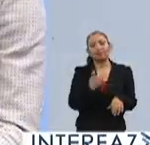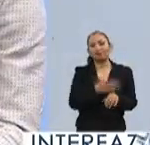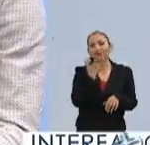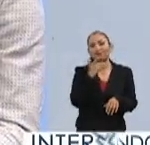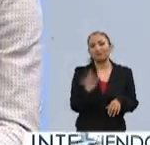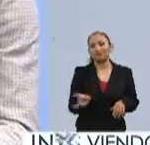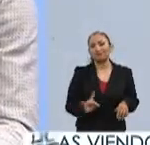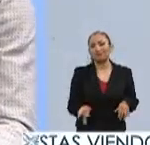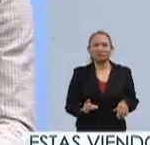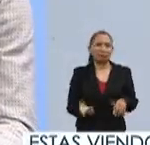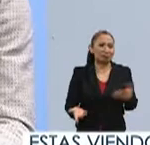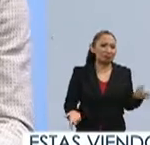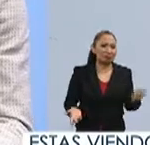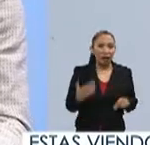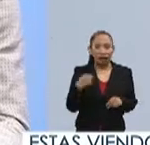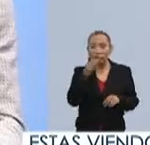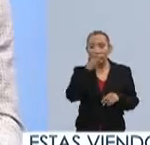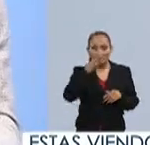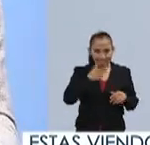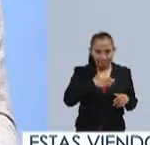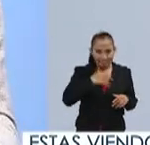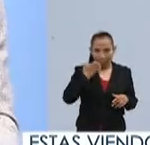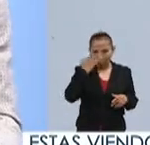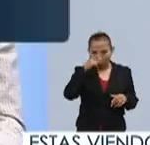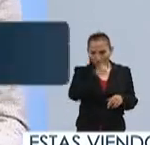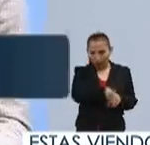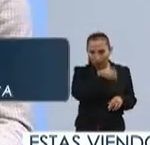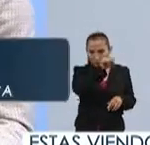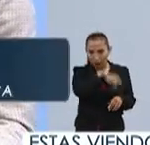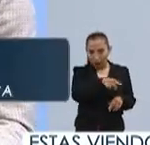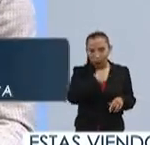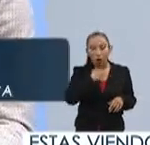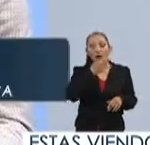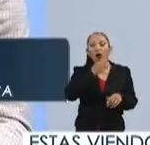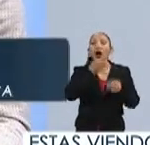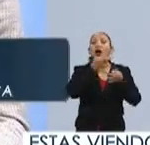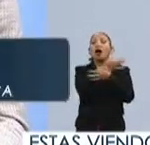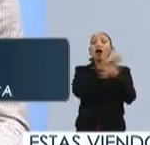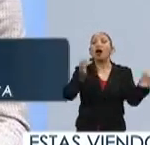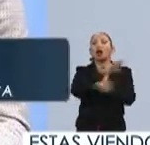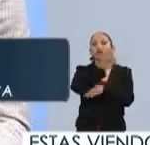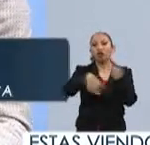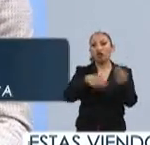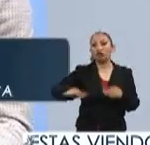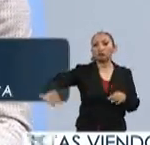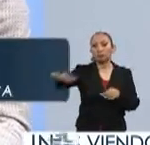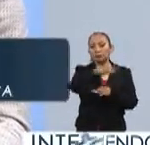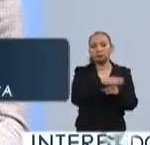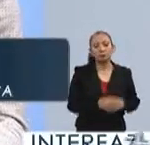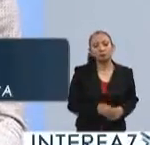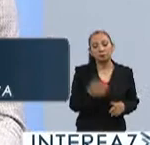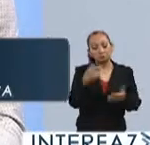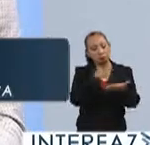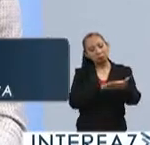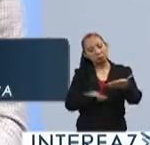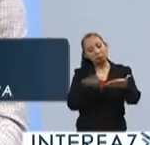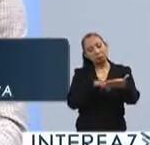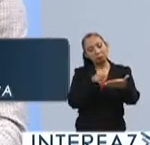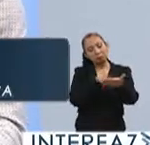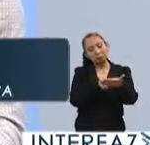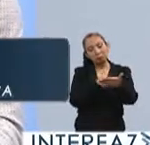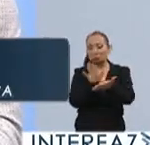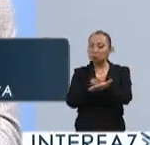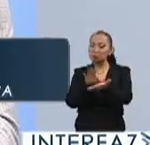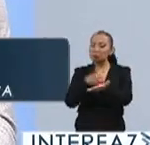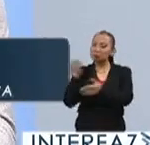fácil. Te informan en la escuela, te hacen llegar un comunicado, la convocatoria, tú en realidad lo lees, metes